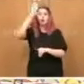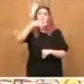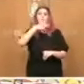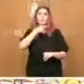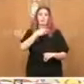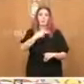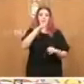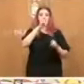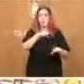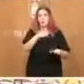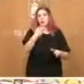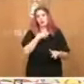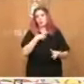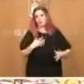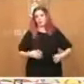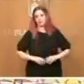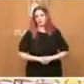lo mismo.